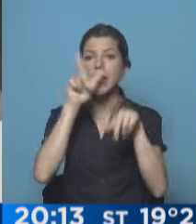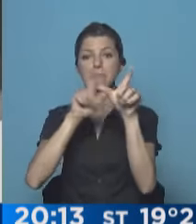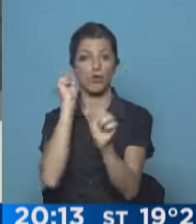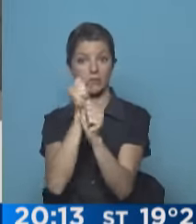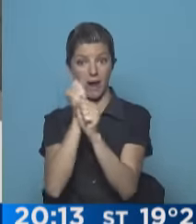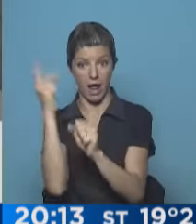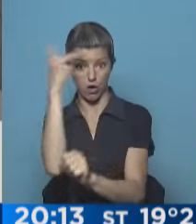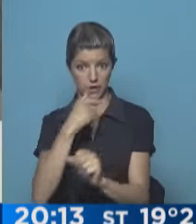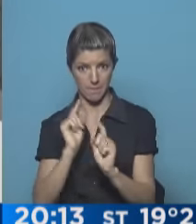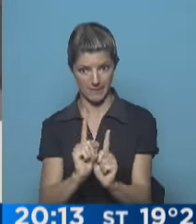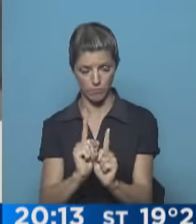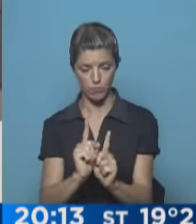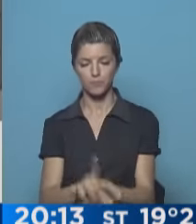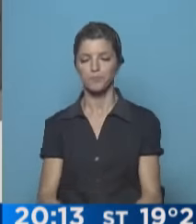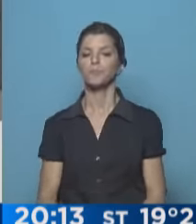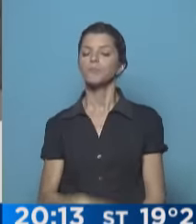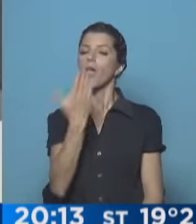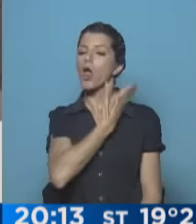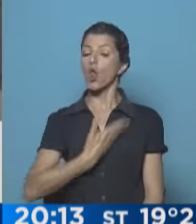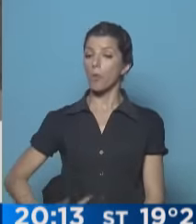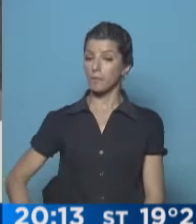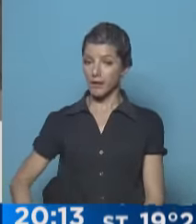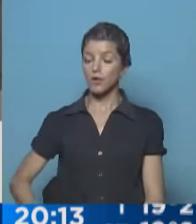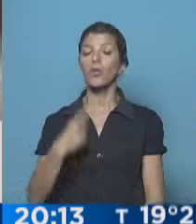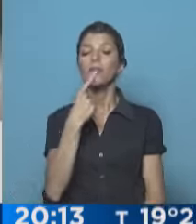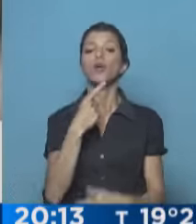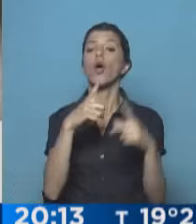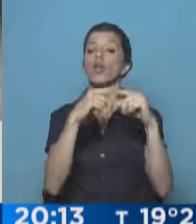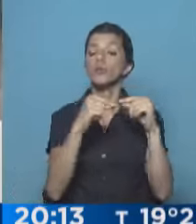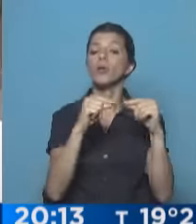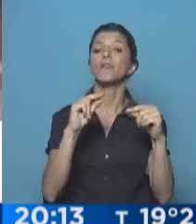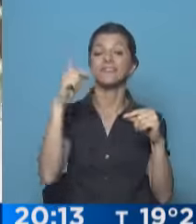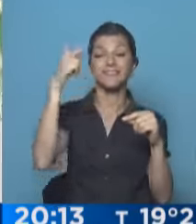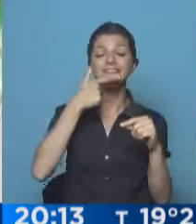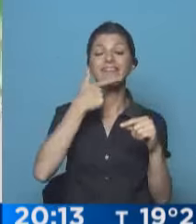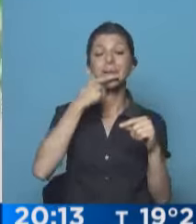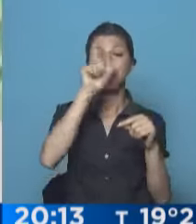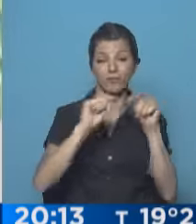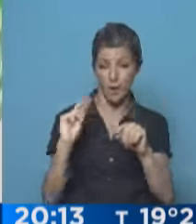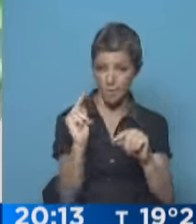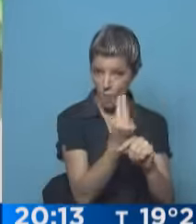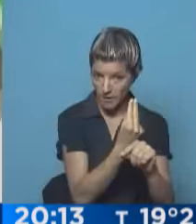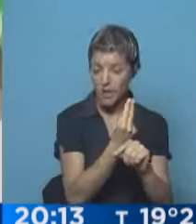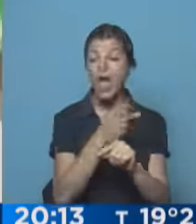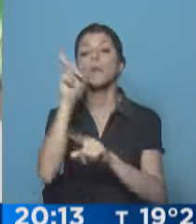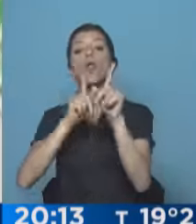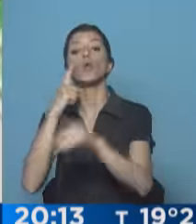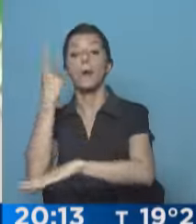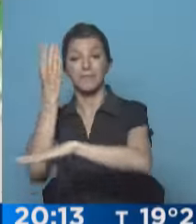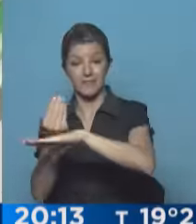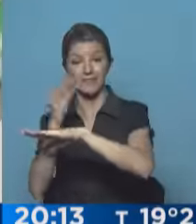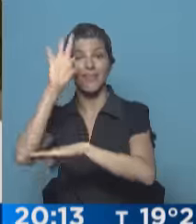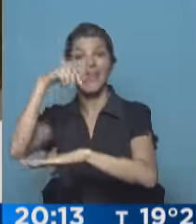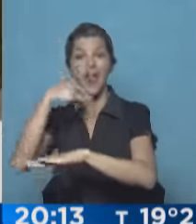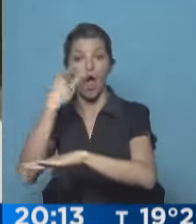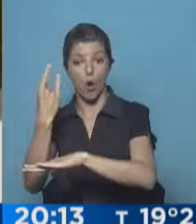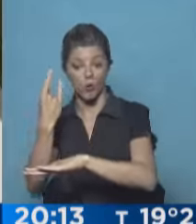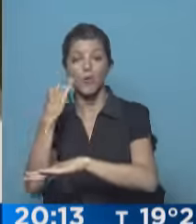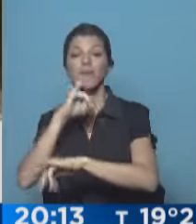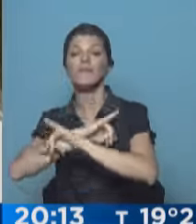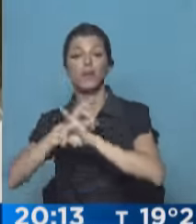alojamiento. El gobierno local cifró el número de muertos en 17, pero representantes de Naciones Unidas indicaron